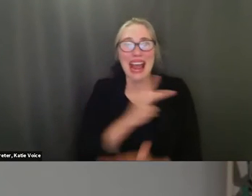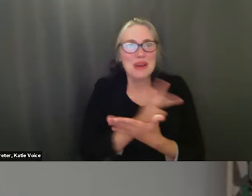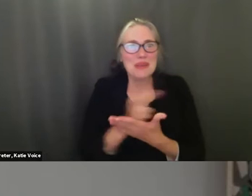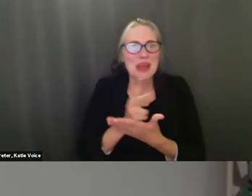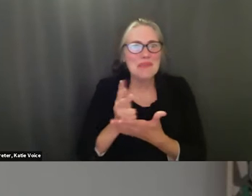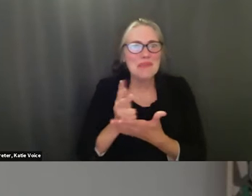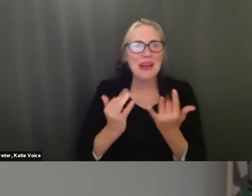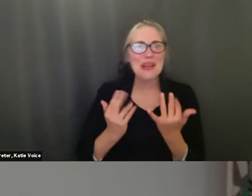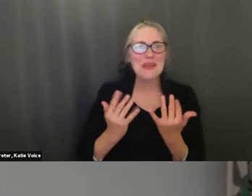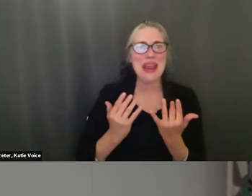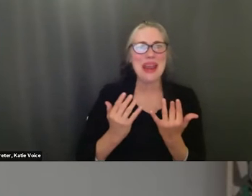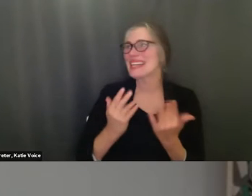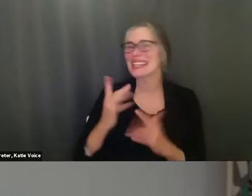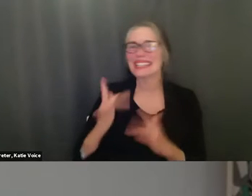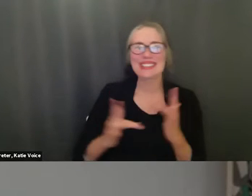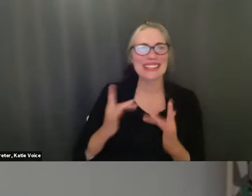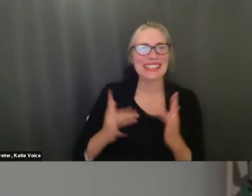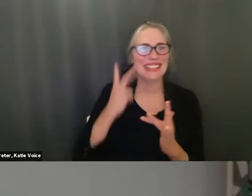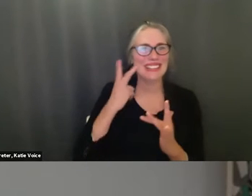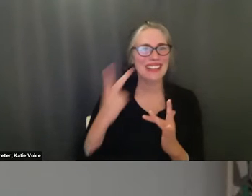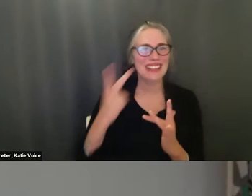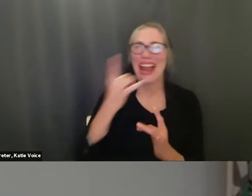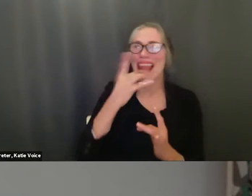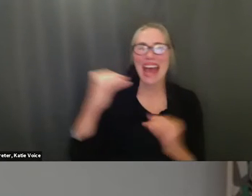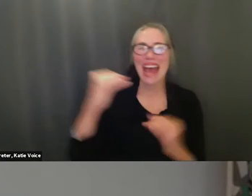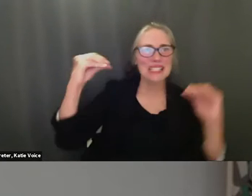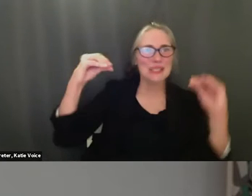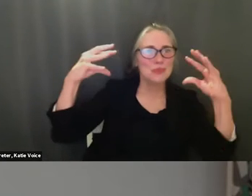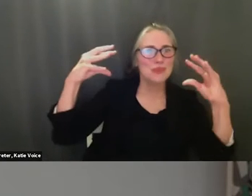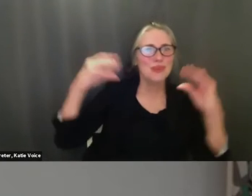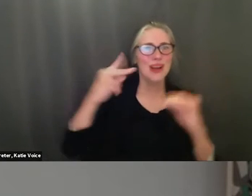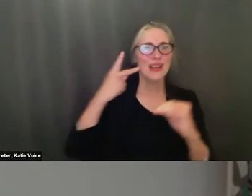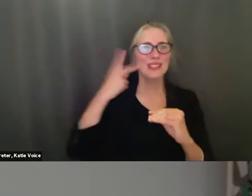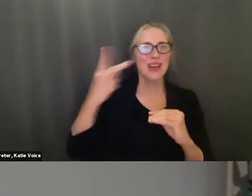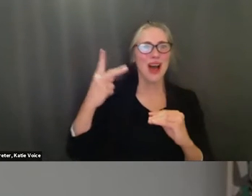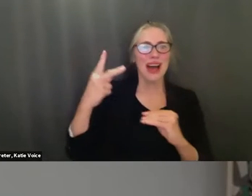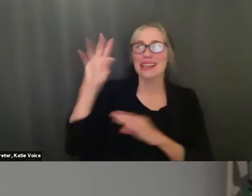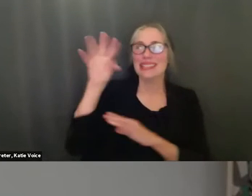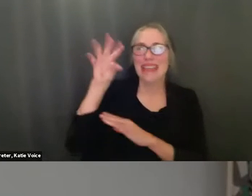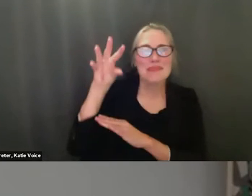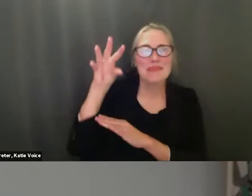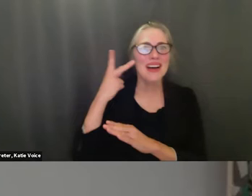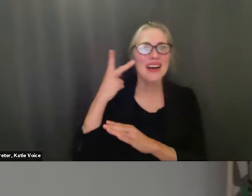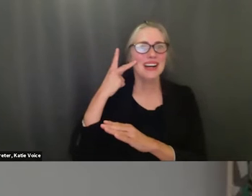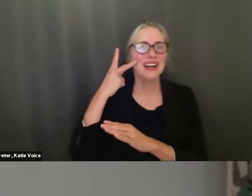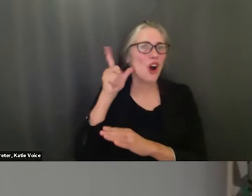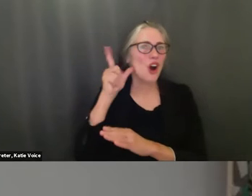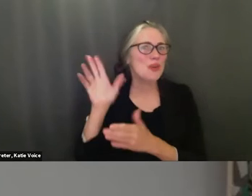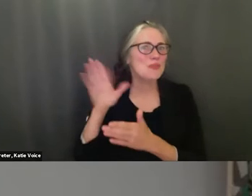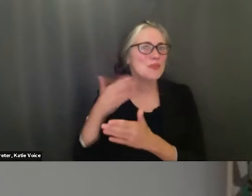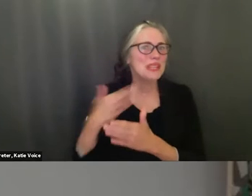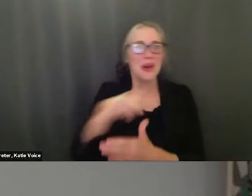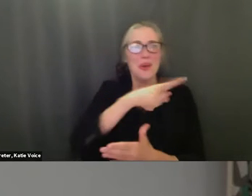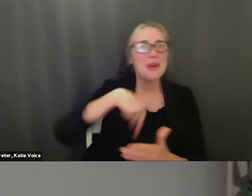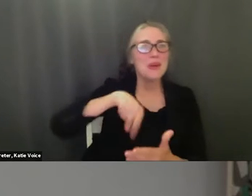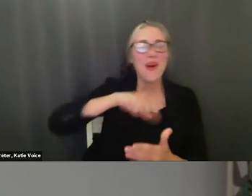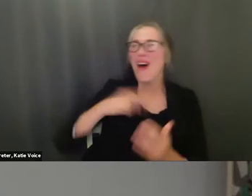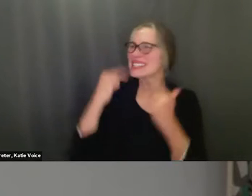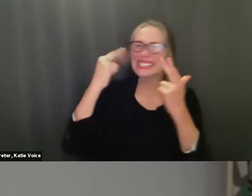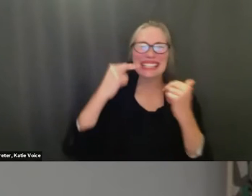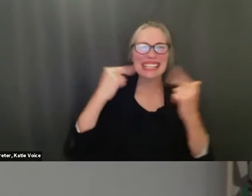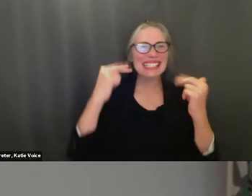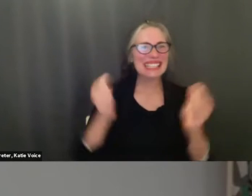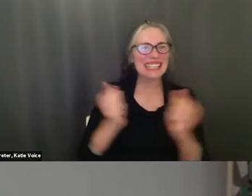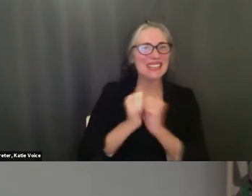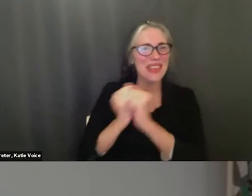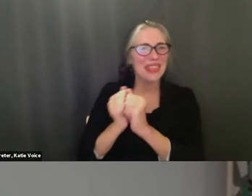el estacionamiento y todas las luces, las cámaras y la música. Nosotros estuvimos cantando junto con ellos, ¿verdad, señora Sims-Motton?